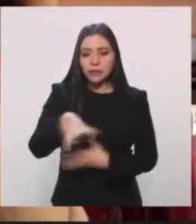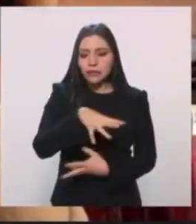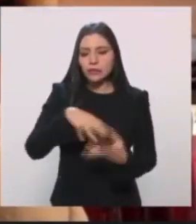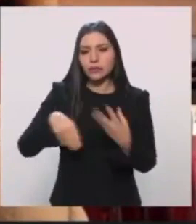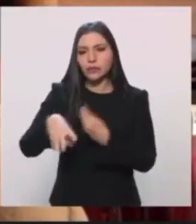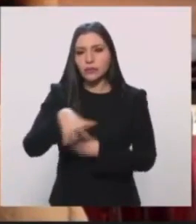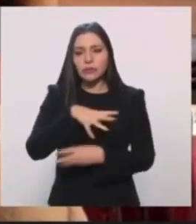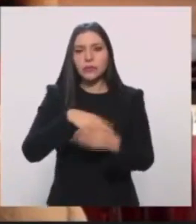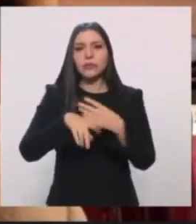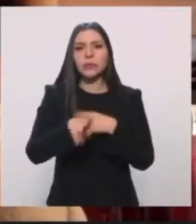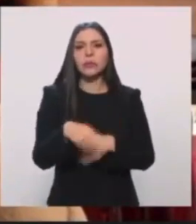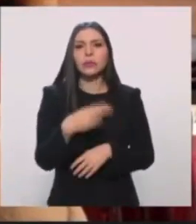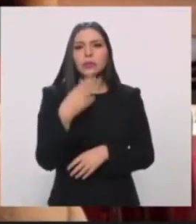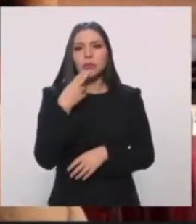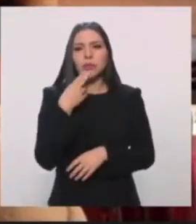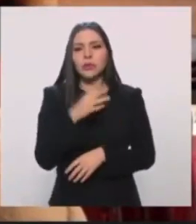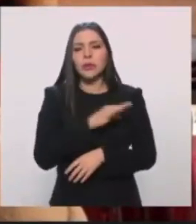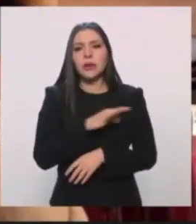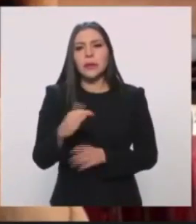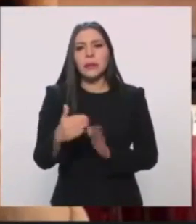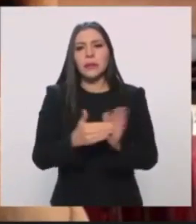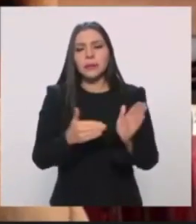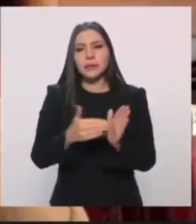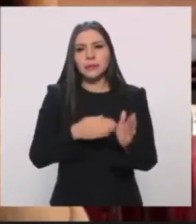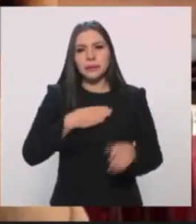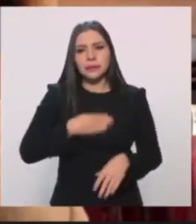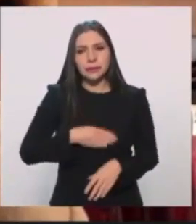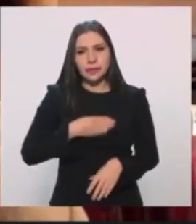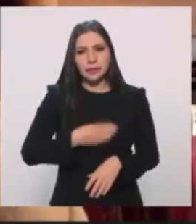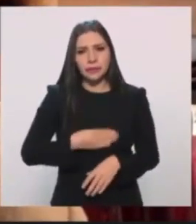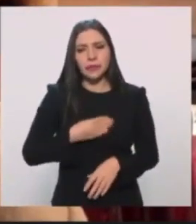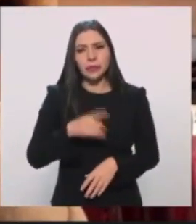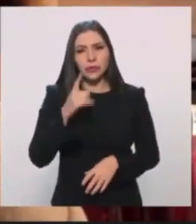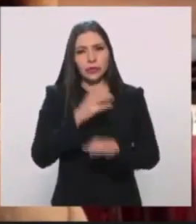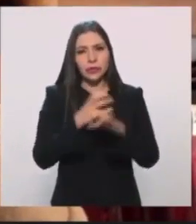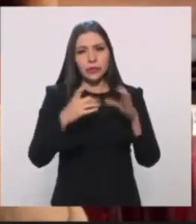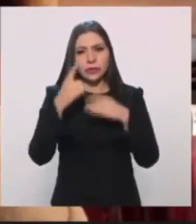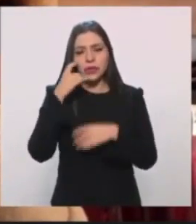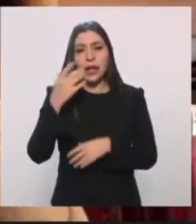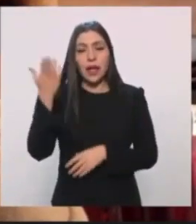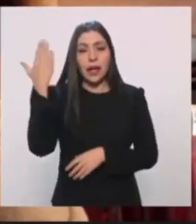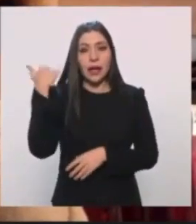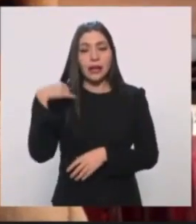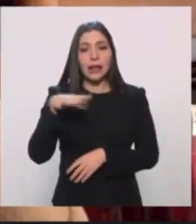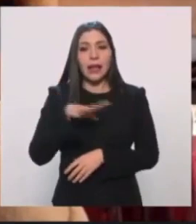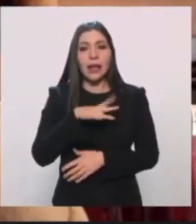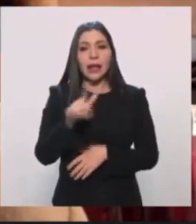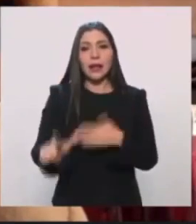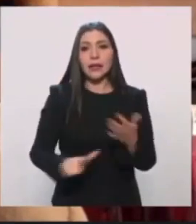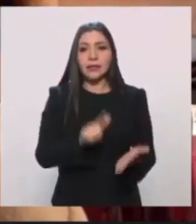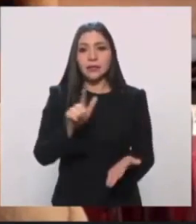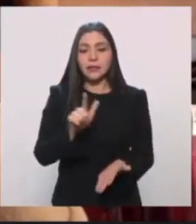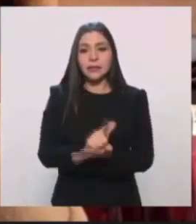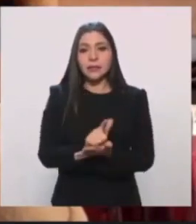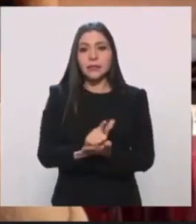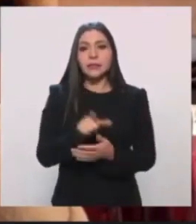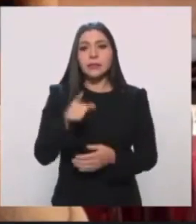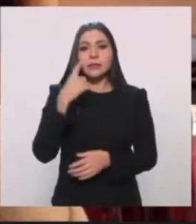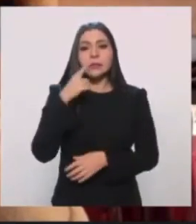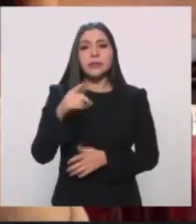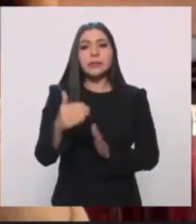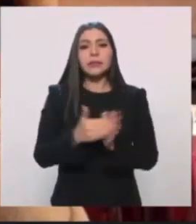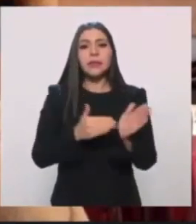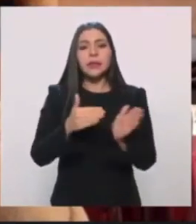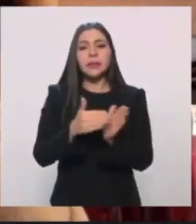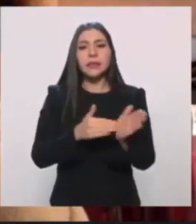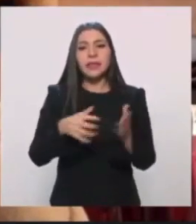se podía utilizar como papel de baño. Y algo bien curioso es que había leyes que prohibían que se reciclara el papel